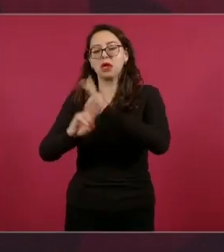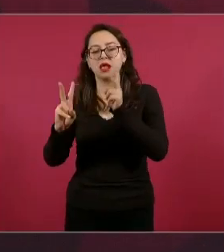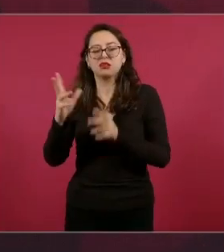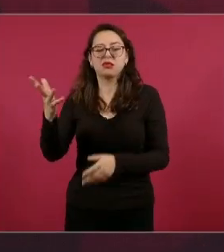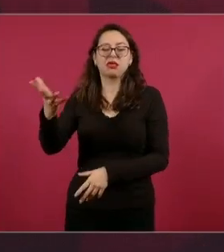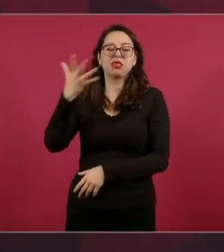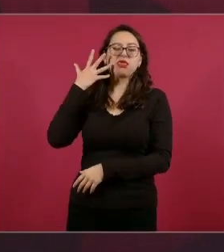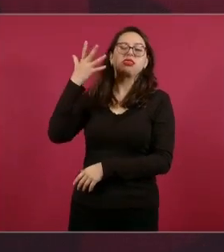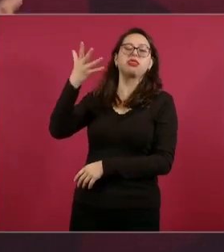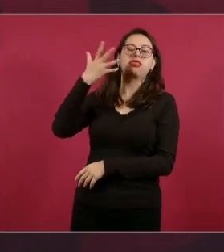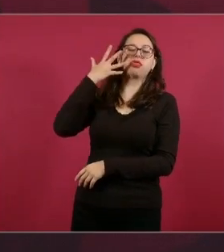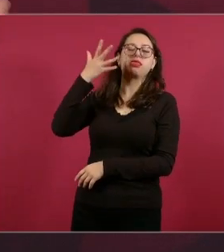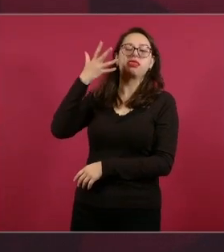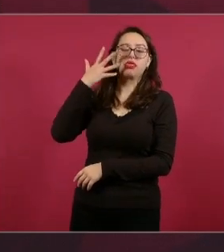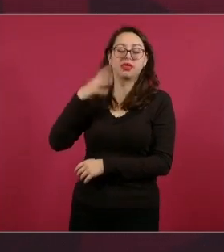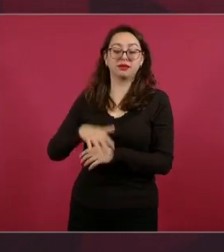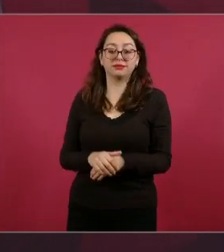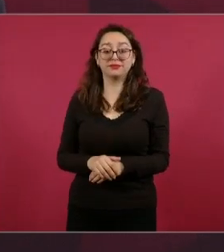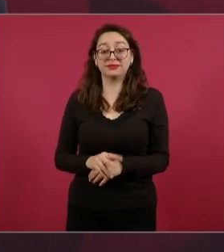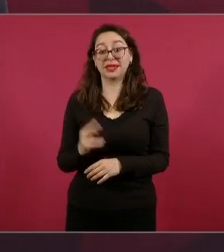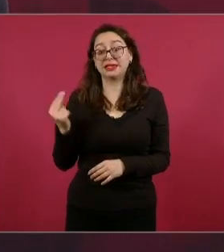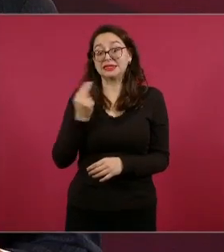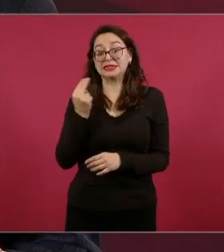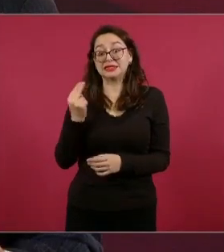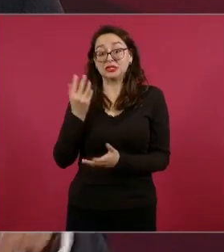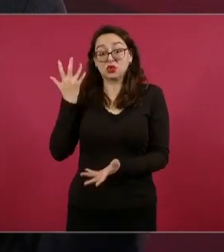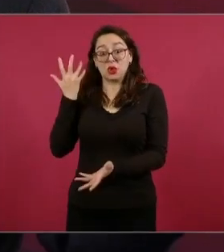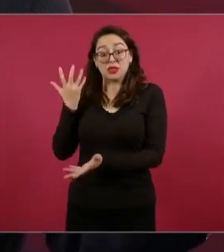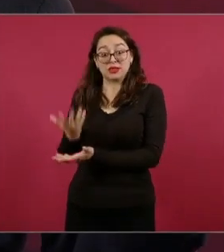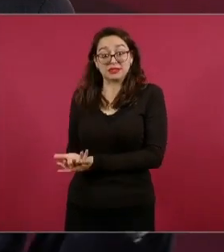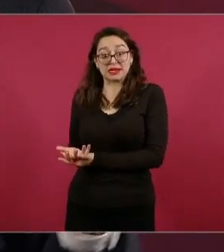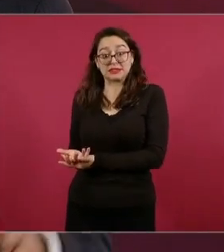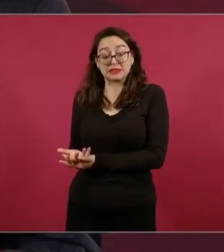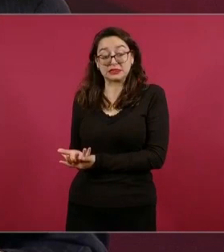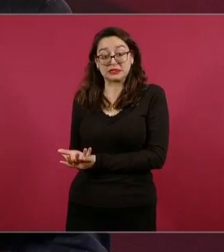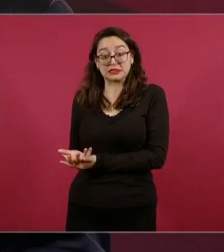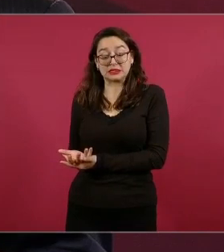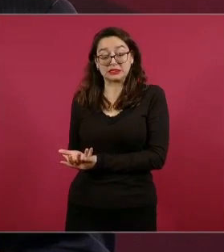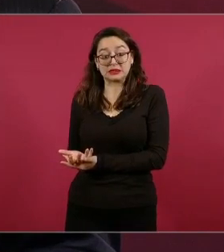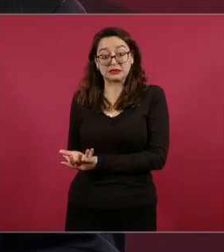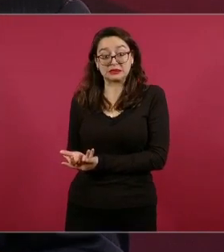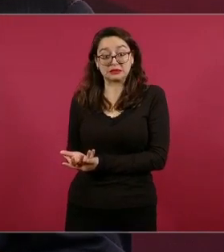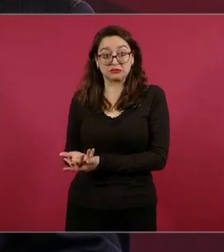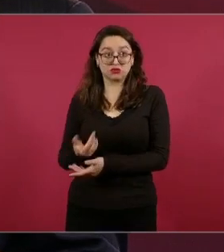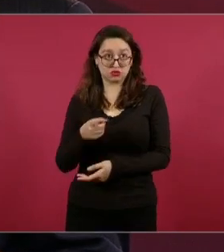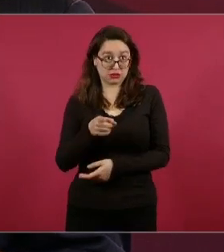y pues se requiere reposo. La gira del fin de semana supongo que lo agravó.